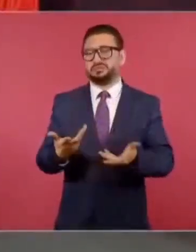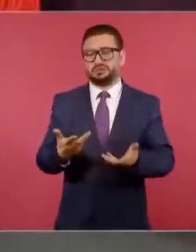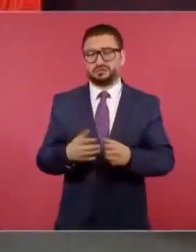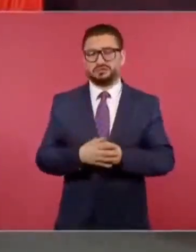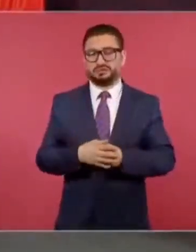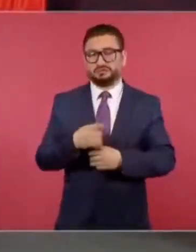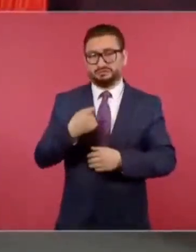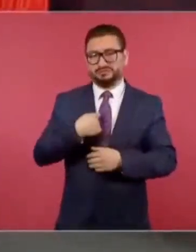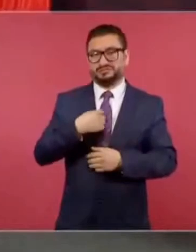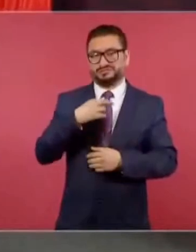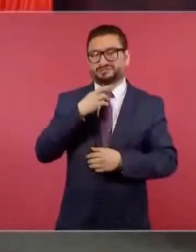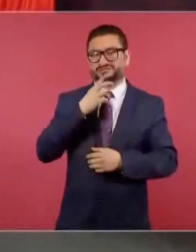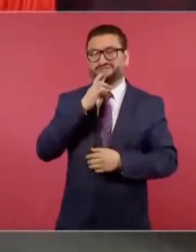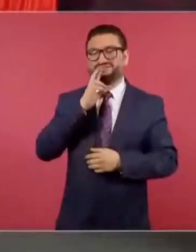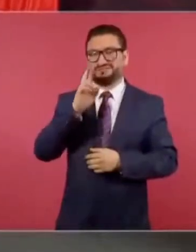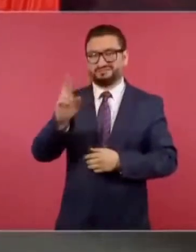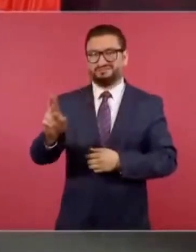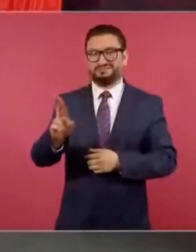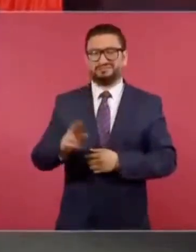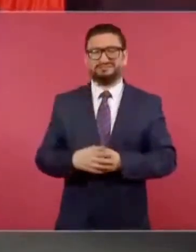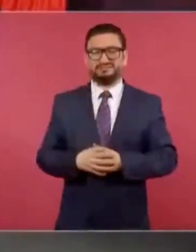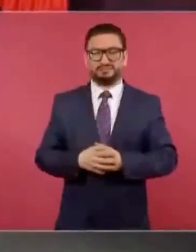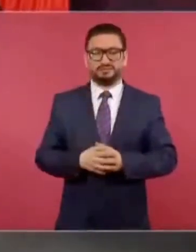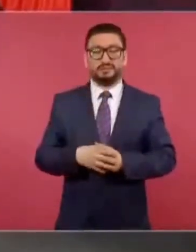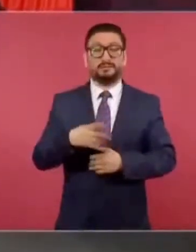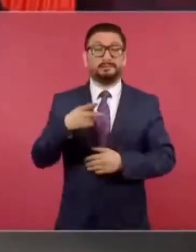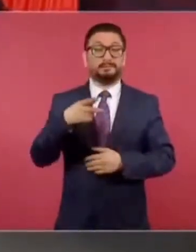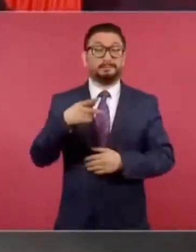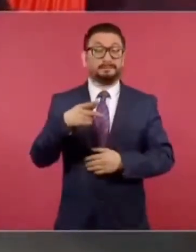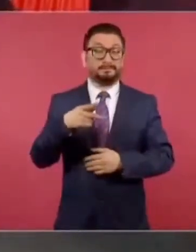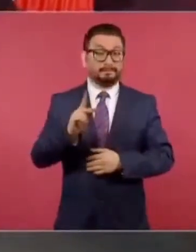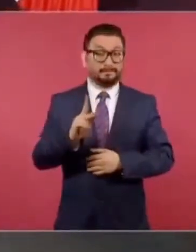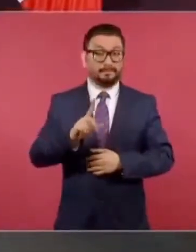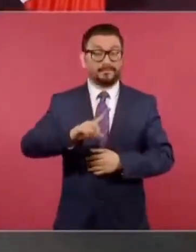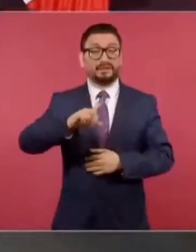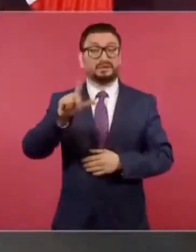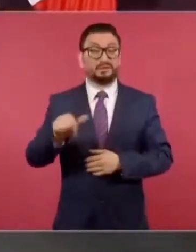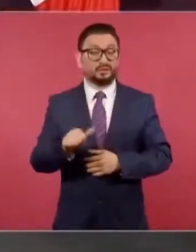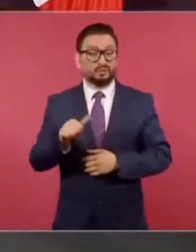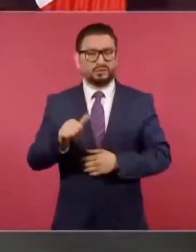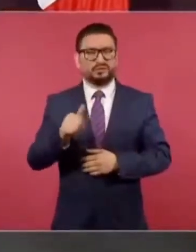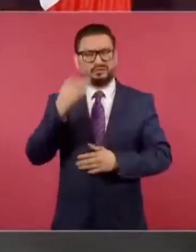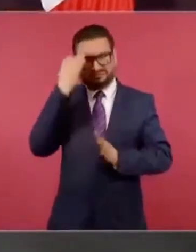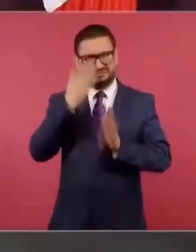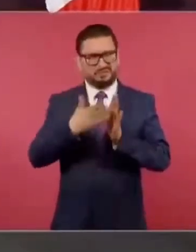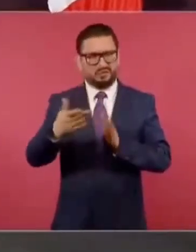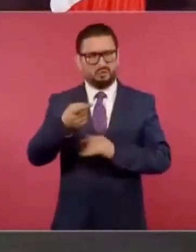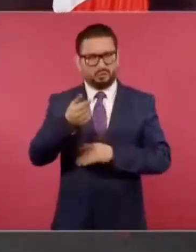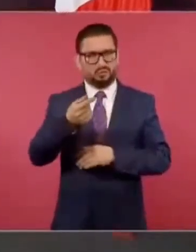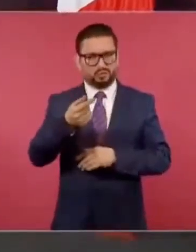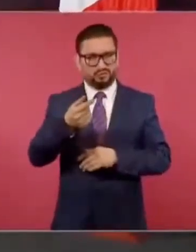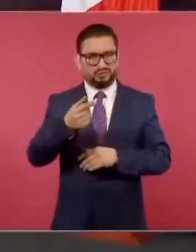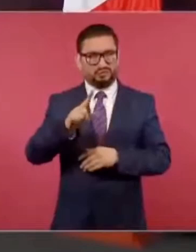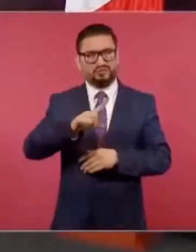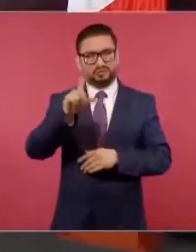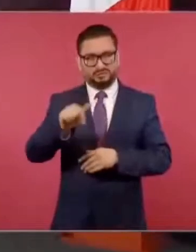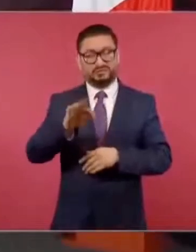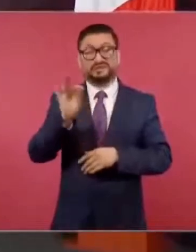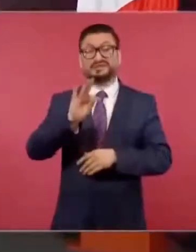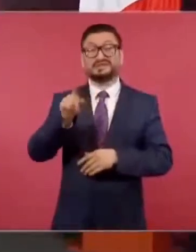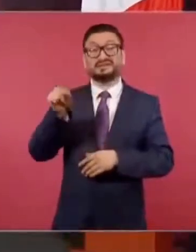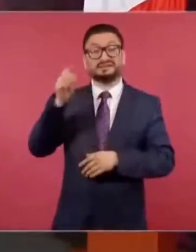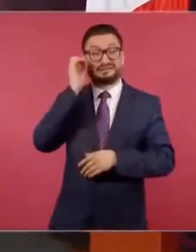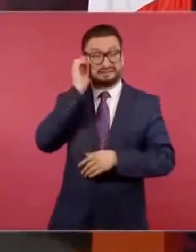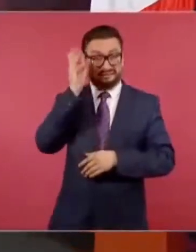Eso fue lo que le contesté. Pero luego, poco después, porque a lo mejor a él ya se le